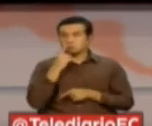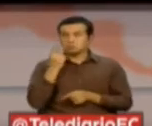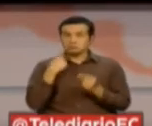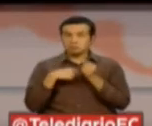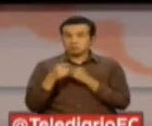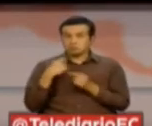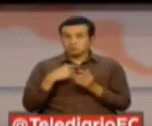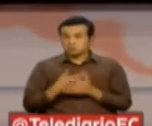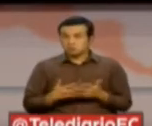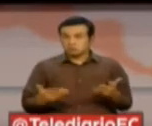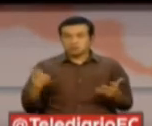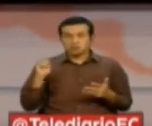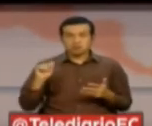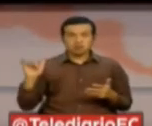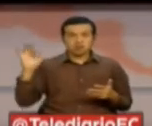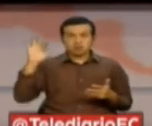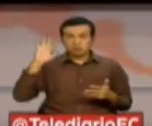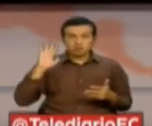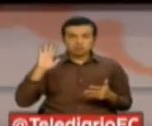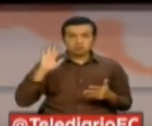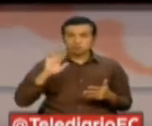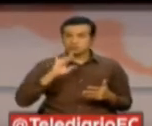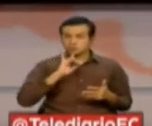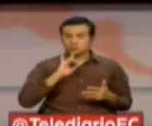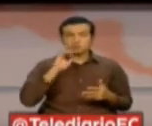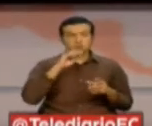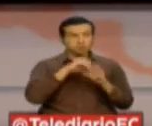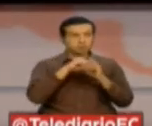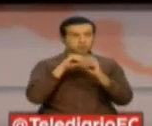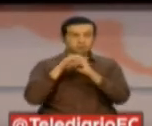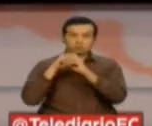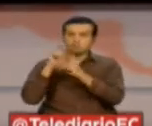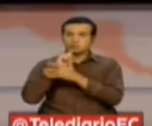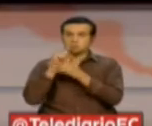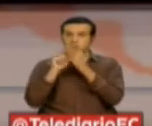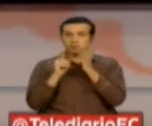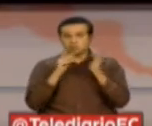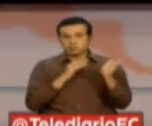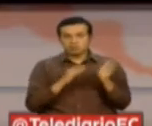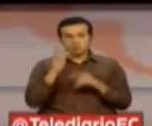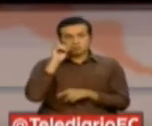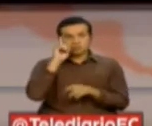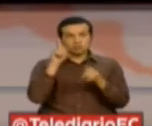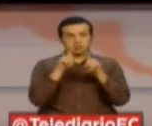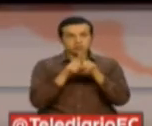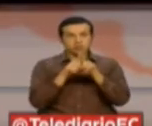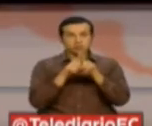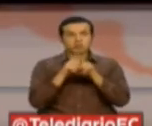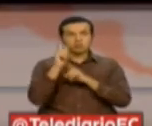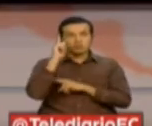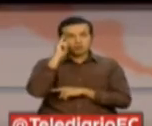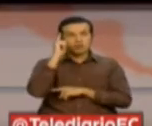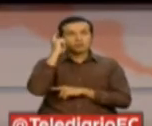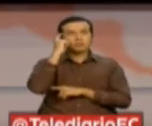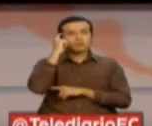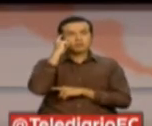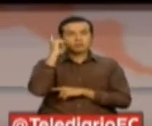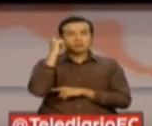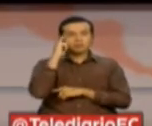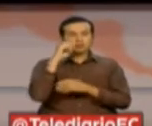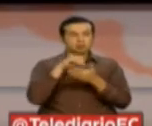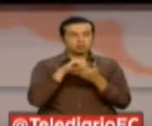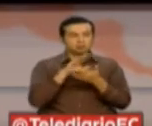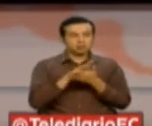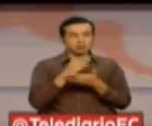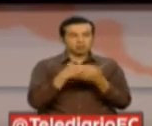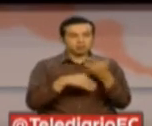dentro de la xi no solamente de eeuu pero se necesita establecer este tipo de acuerdos como una política de estado como una política dentro del